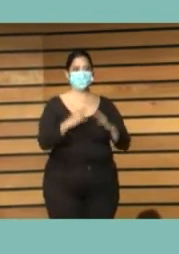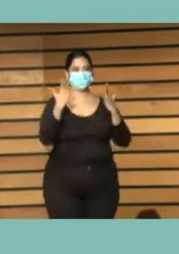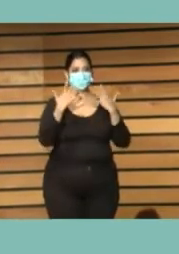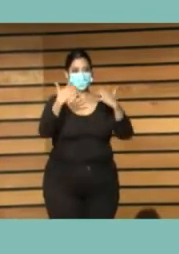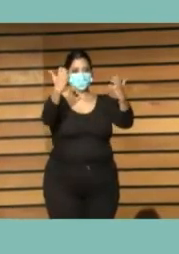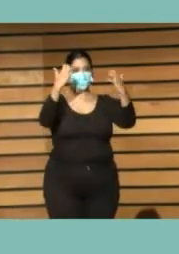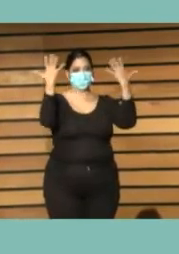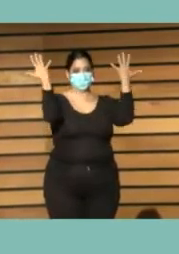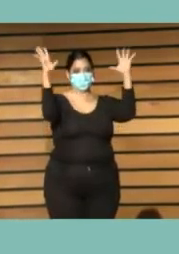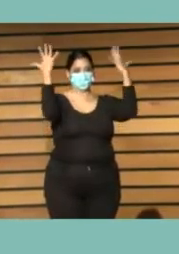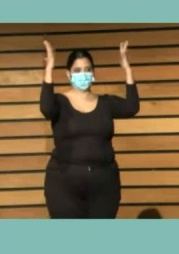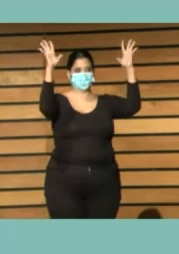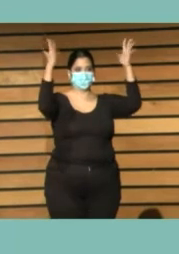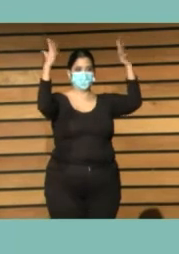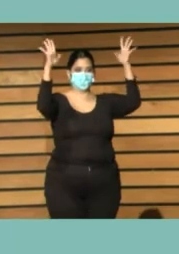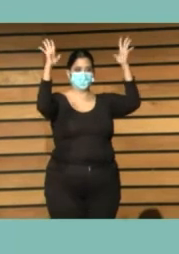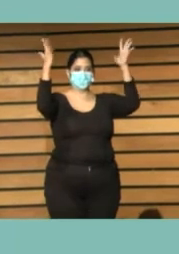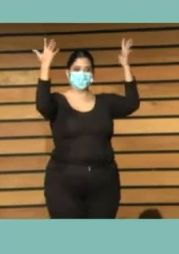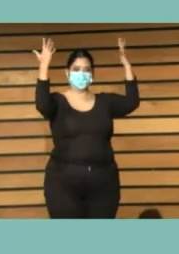Gracias.